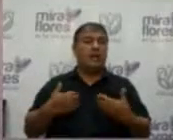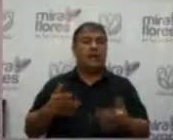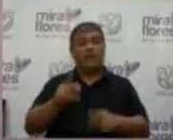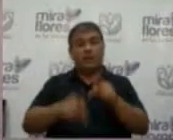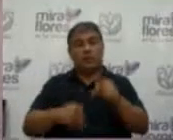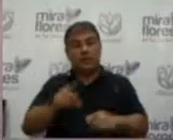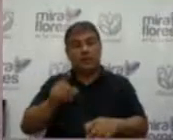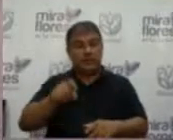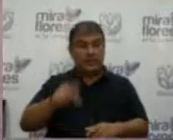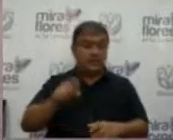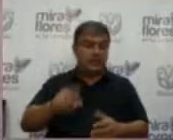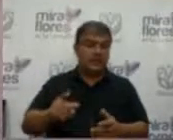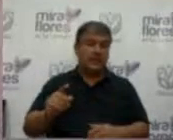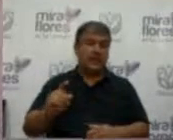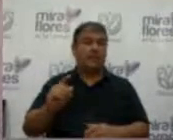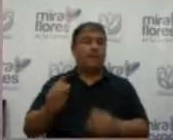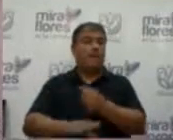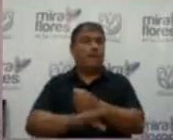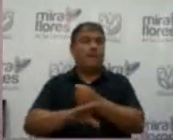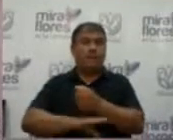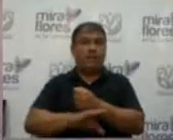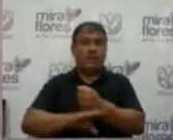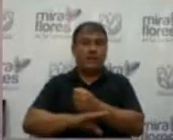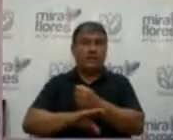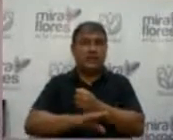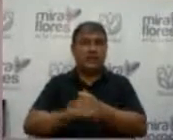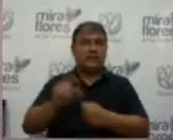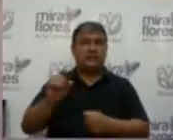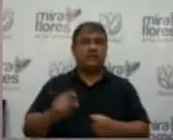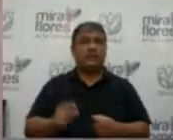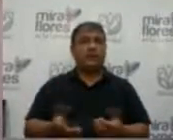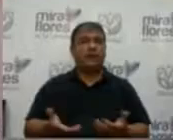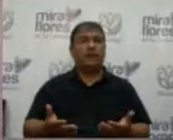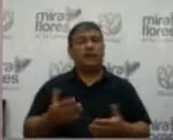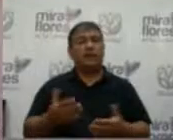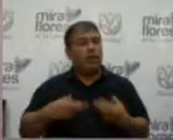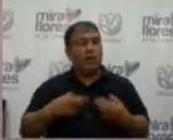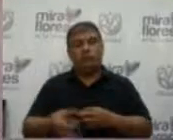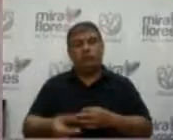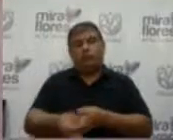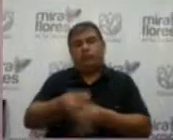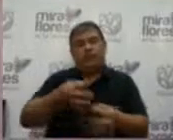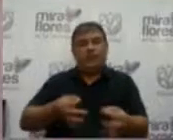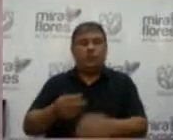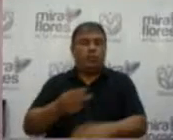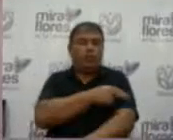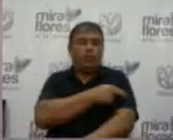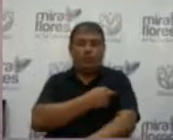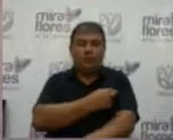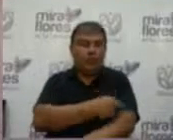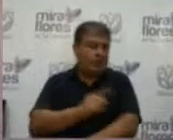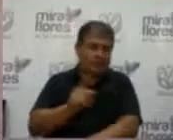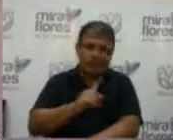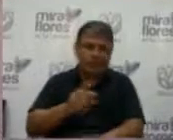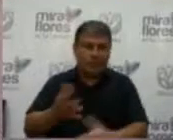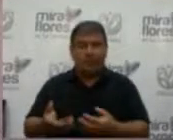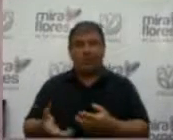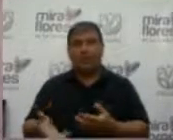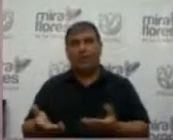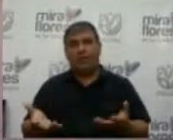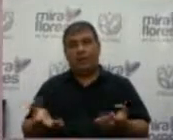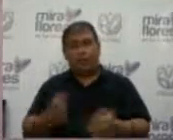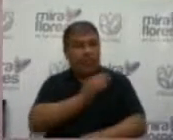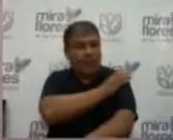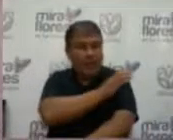que tengan una necesidad primaria. No pretendemos nosotros reemplazar a un hospital,